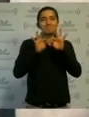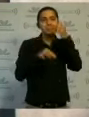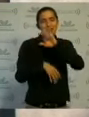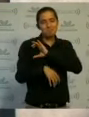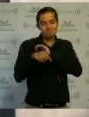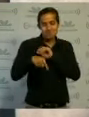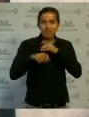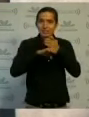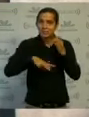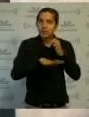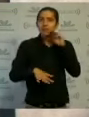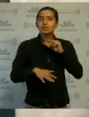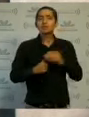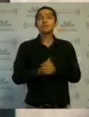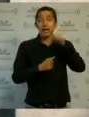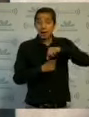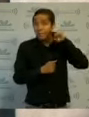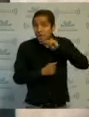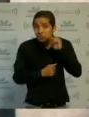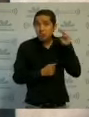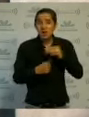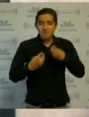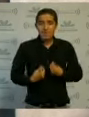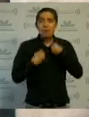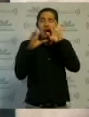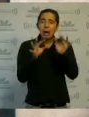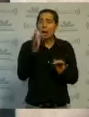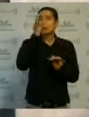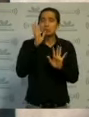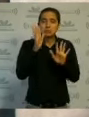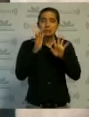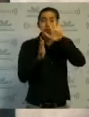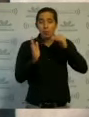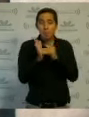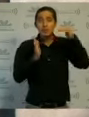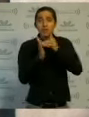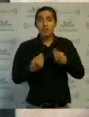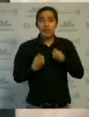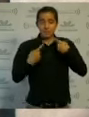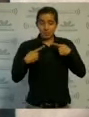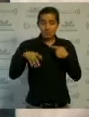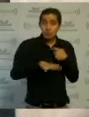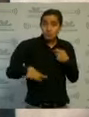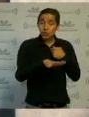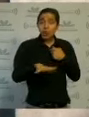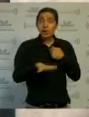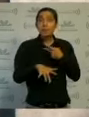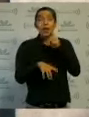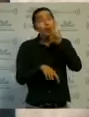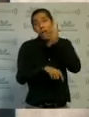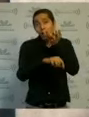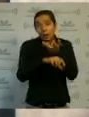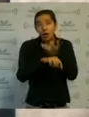estado. En Michoacán vivimos casi 5 millones de habitantes, pero en Estados Unidos tenemos